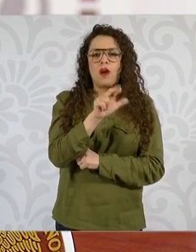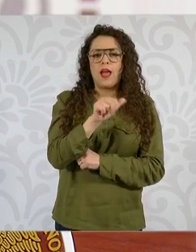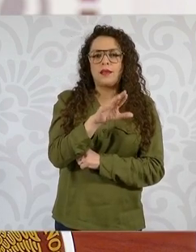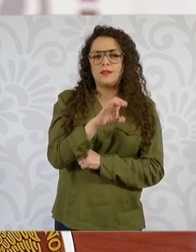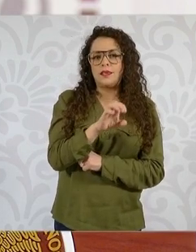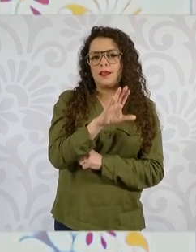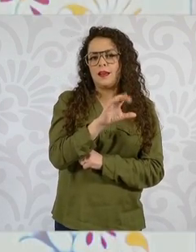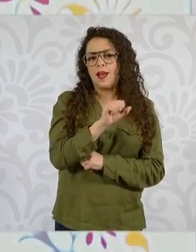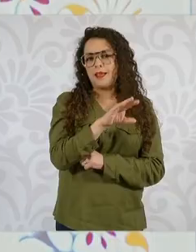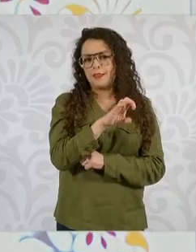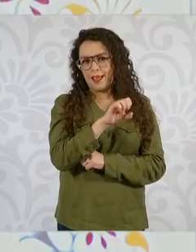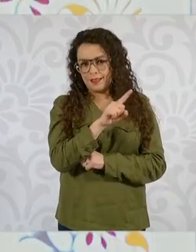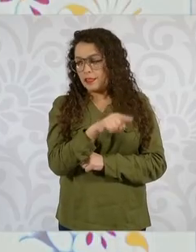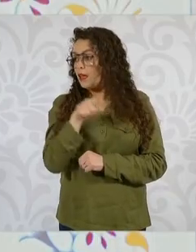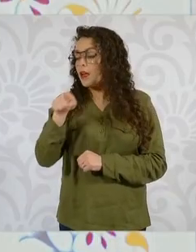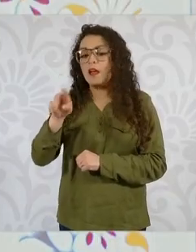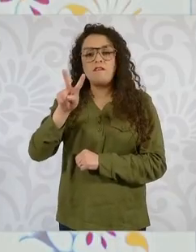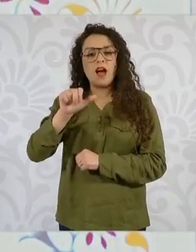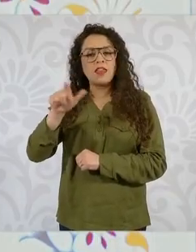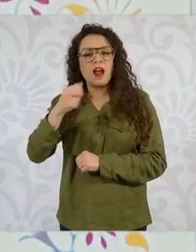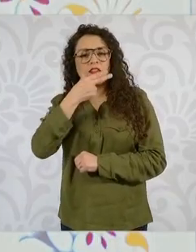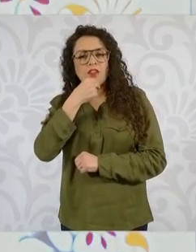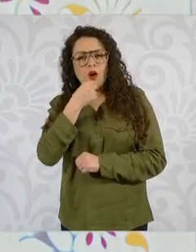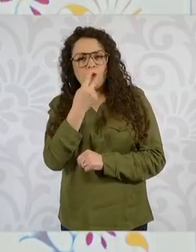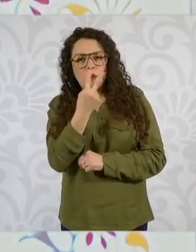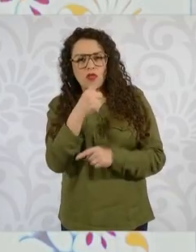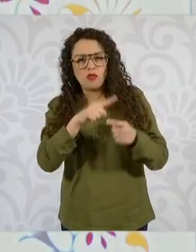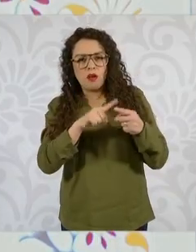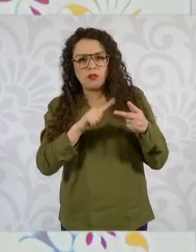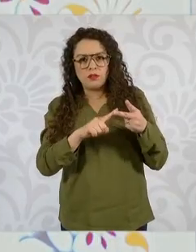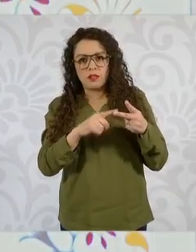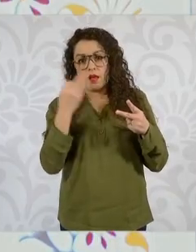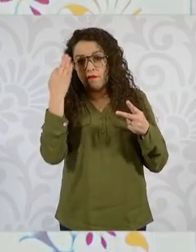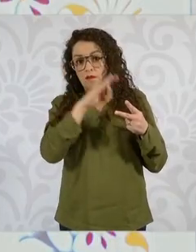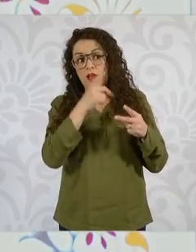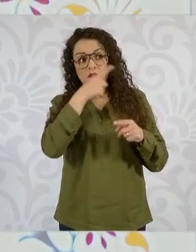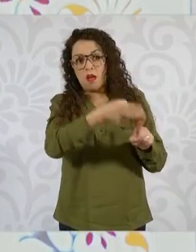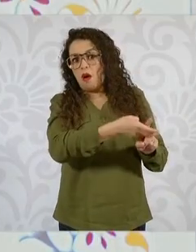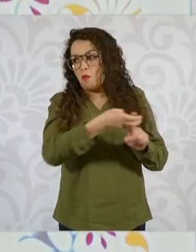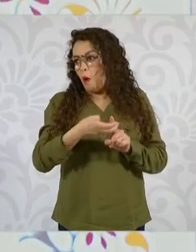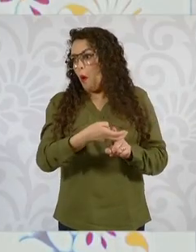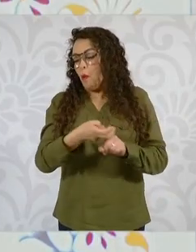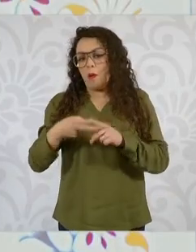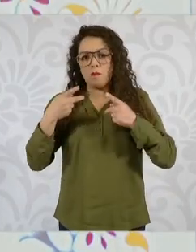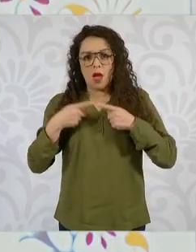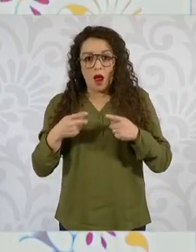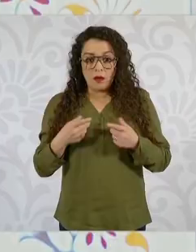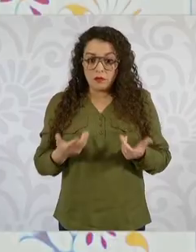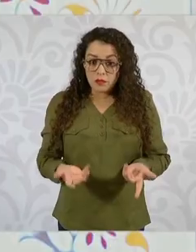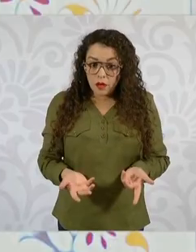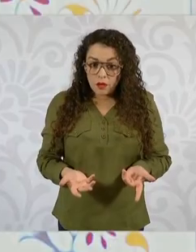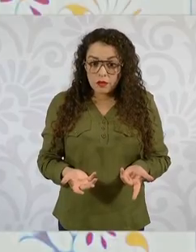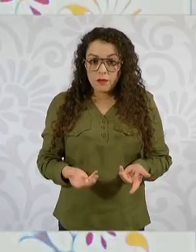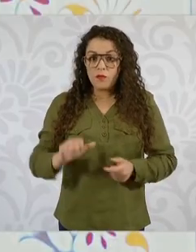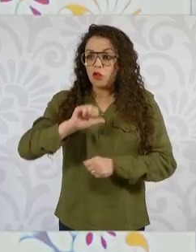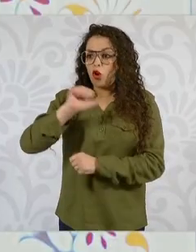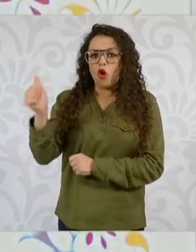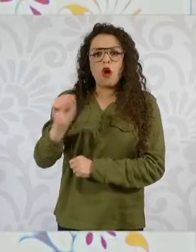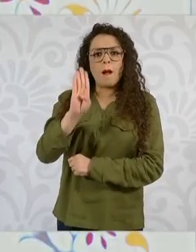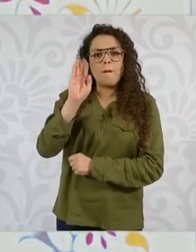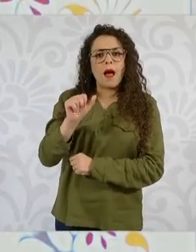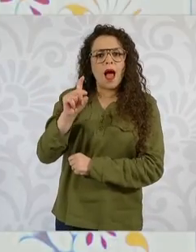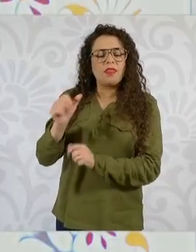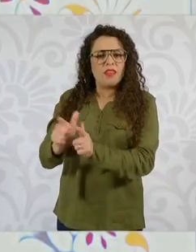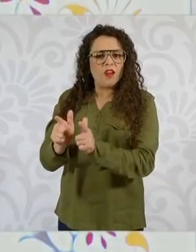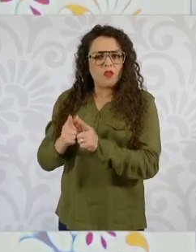del caso de bandas delincuenciales vinculadas con secuestro que se había él